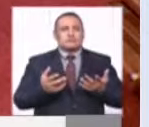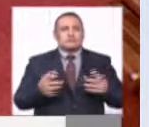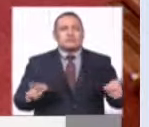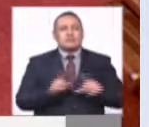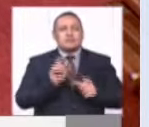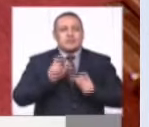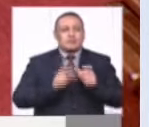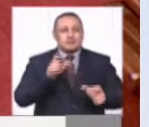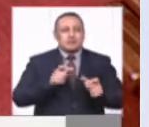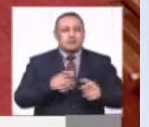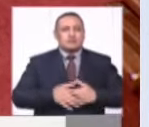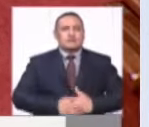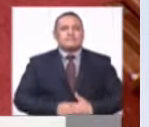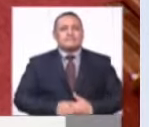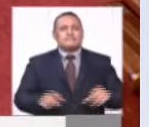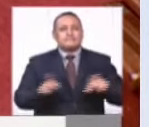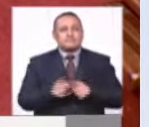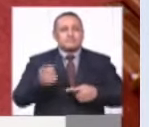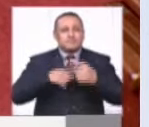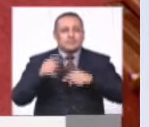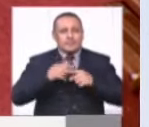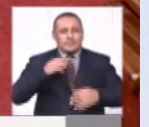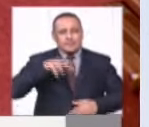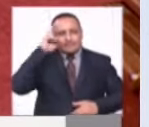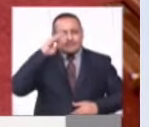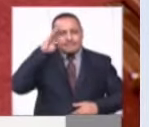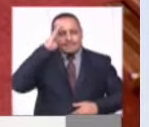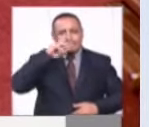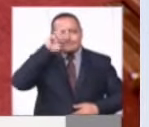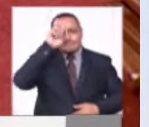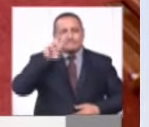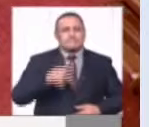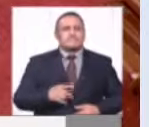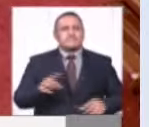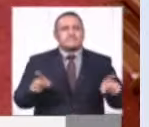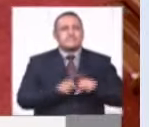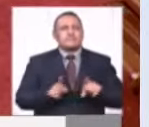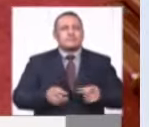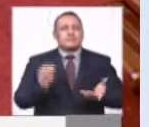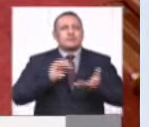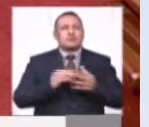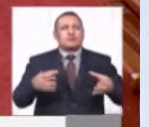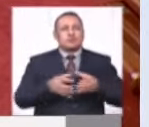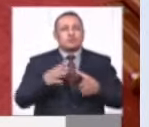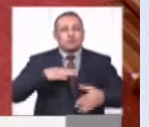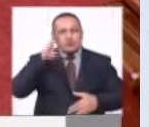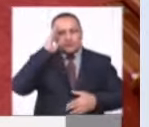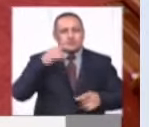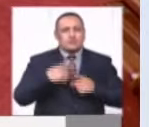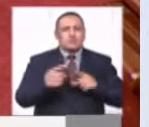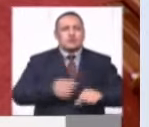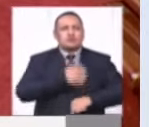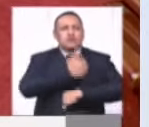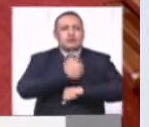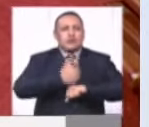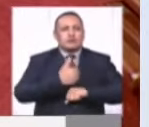la ciudadanía vuelva a confiar en su Policía Nacional, y no solamente en su policía, sino en todas sus autoridades. Con